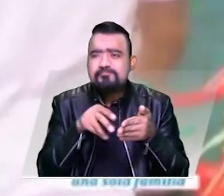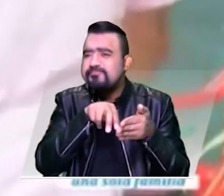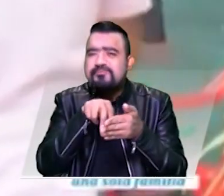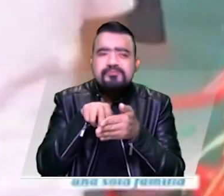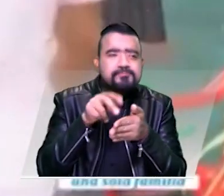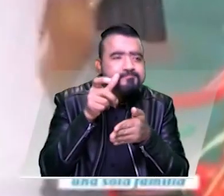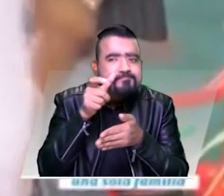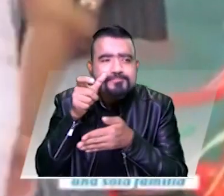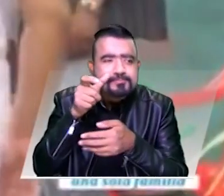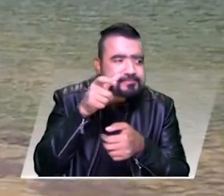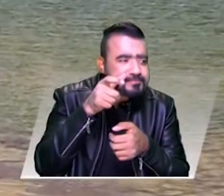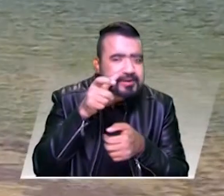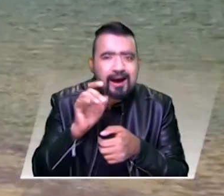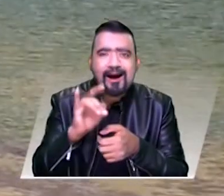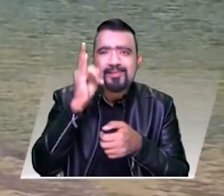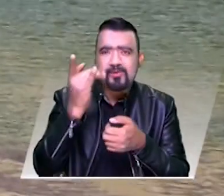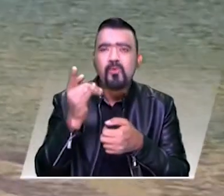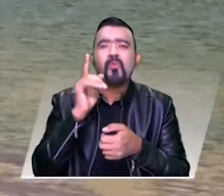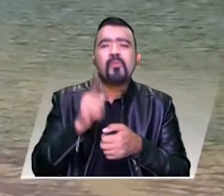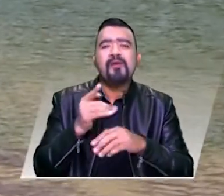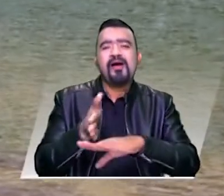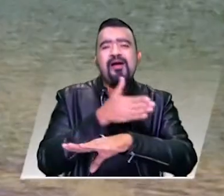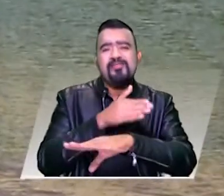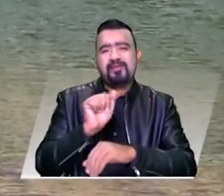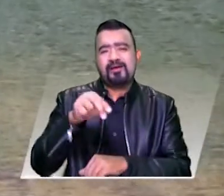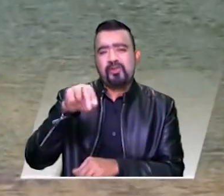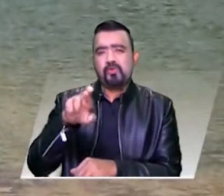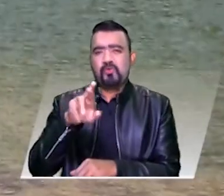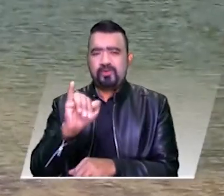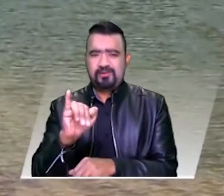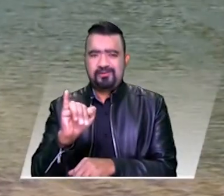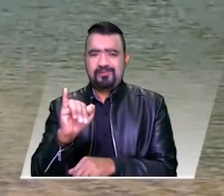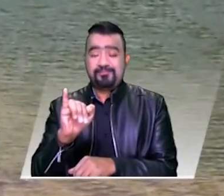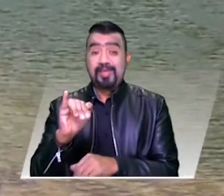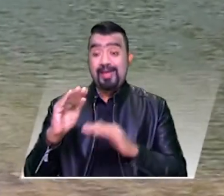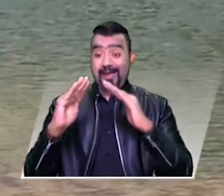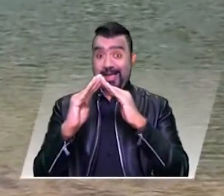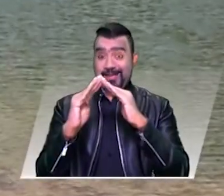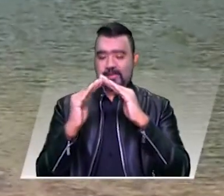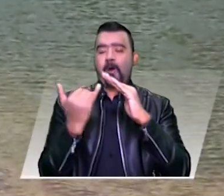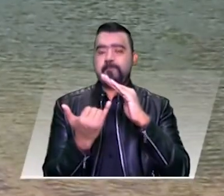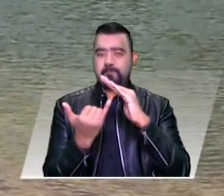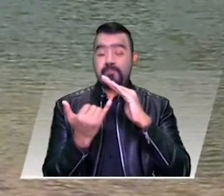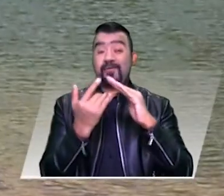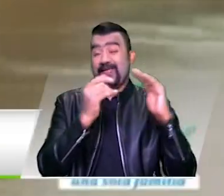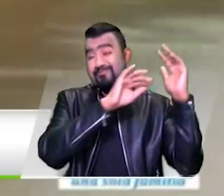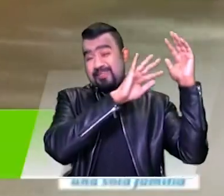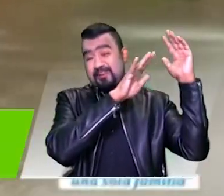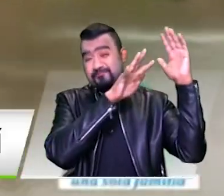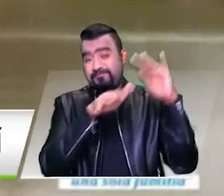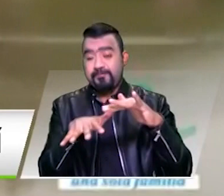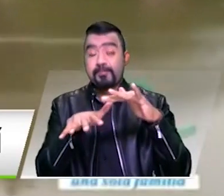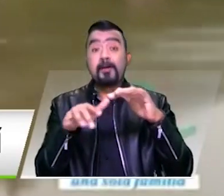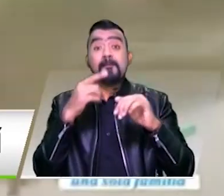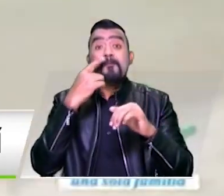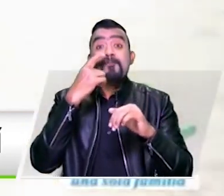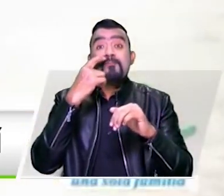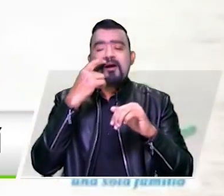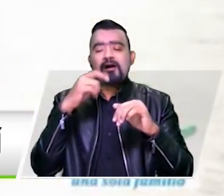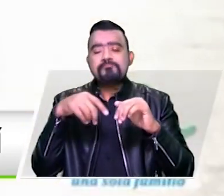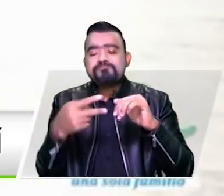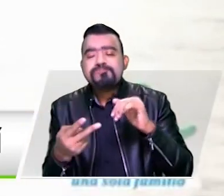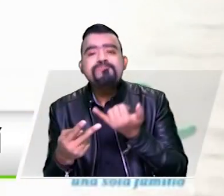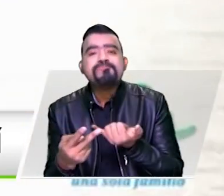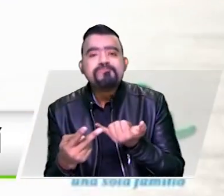anorí en donde un deslizamiento de tierra destruyó la vivienda el padre del menor pudo ser rescatado de los escombros y el